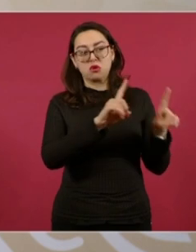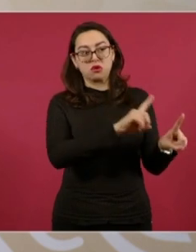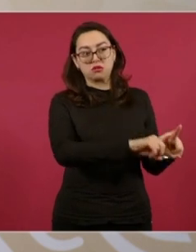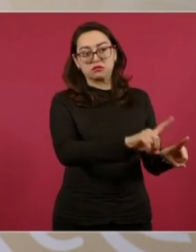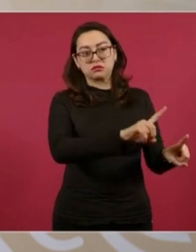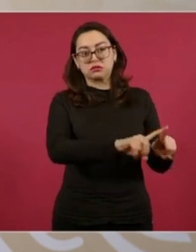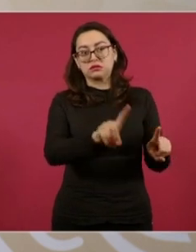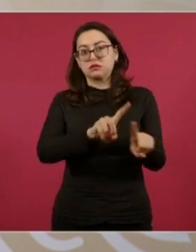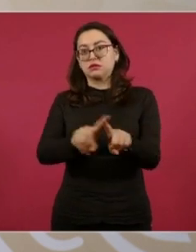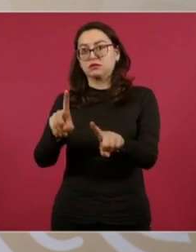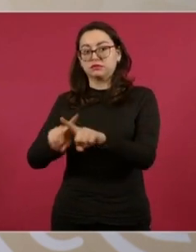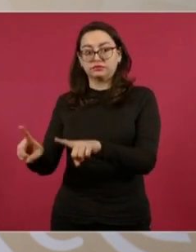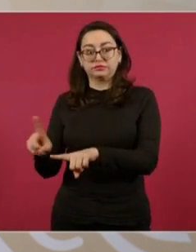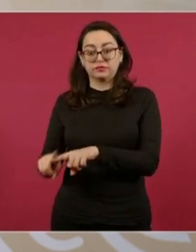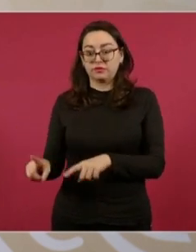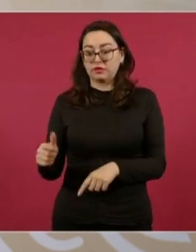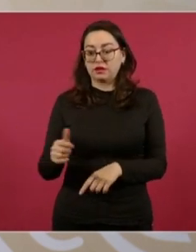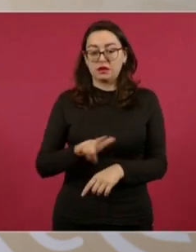Es así,